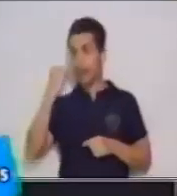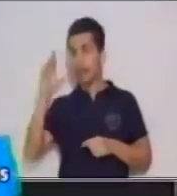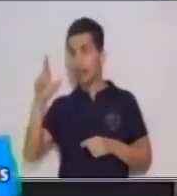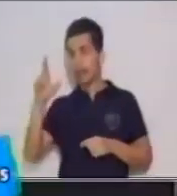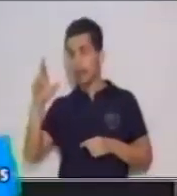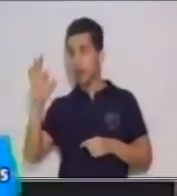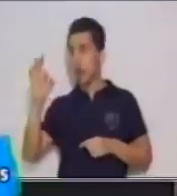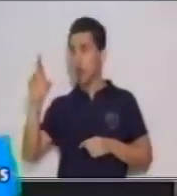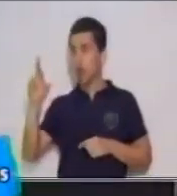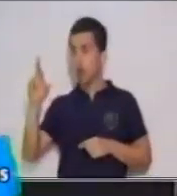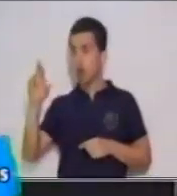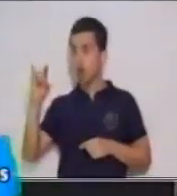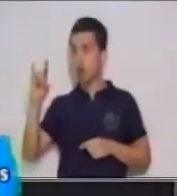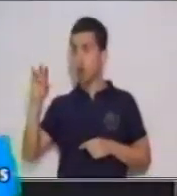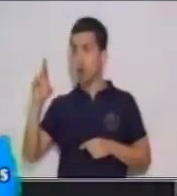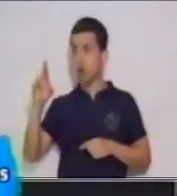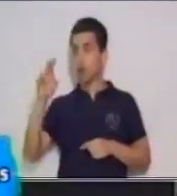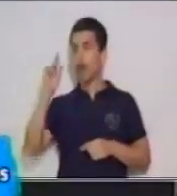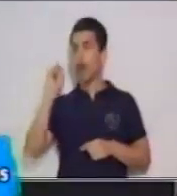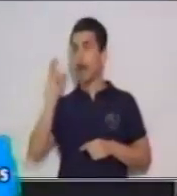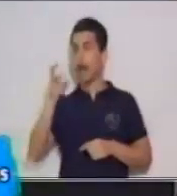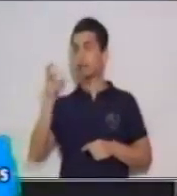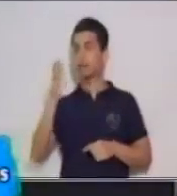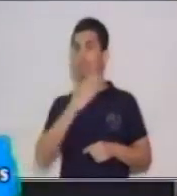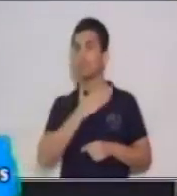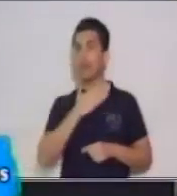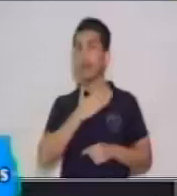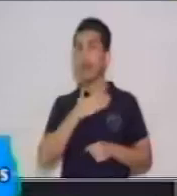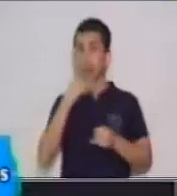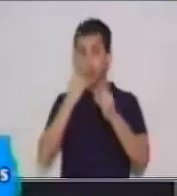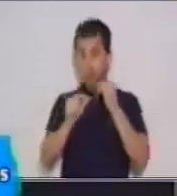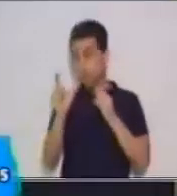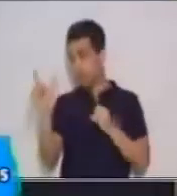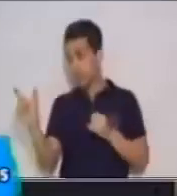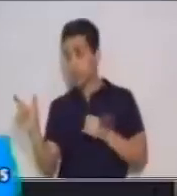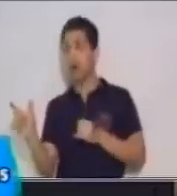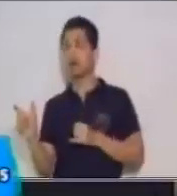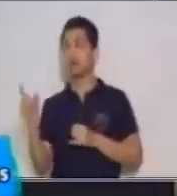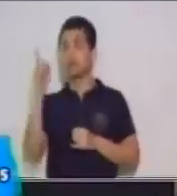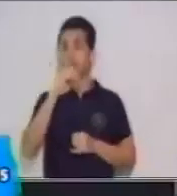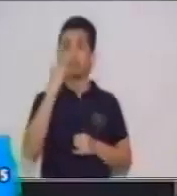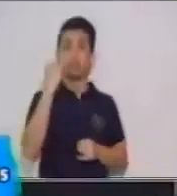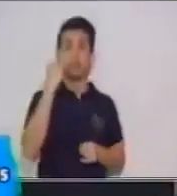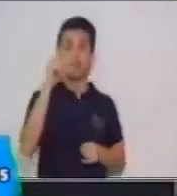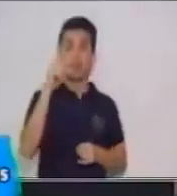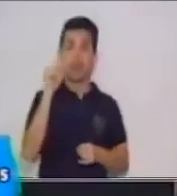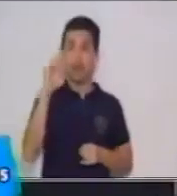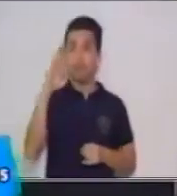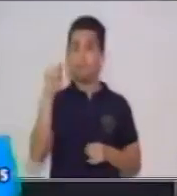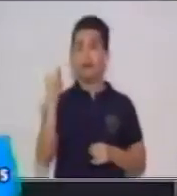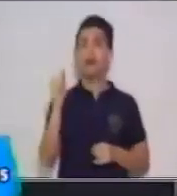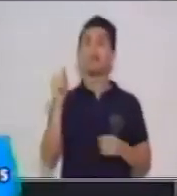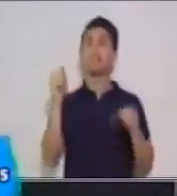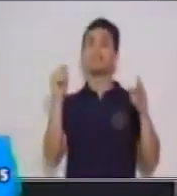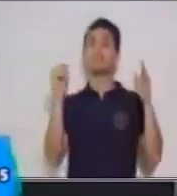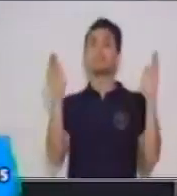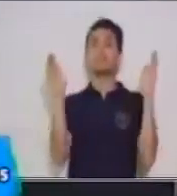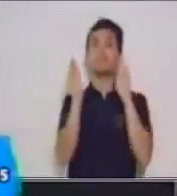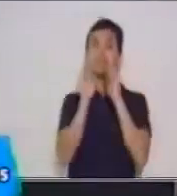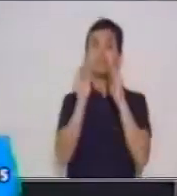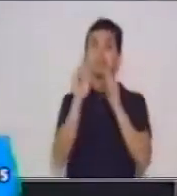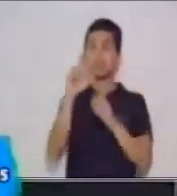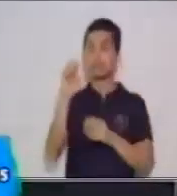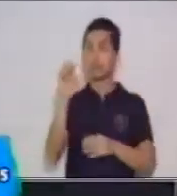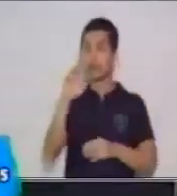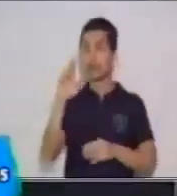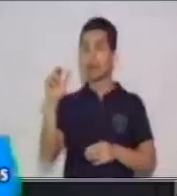or, ur, a eso se le llama sílabas cerradas. Algunas le llaman sílabas trabadas,